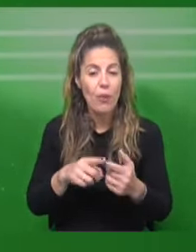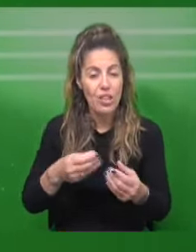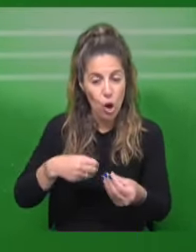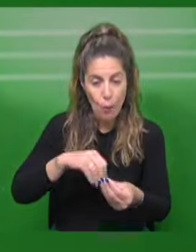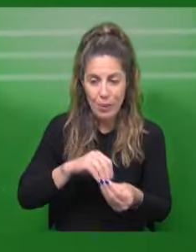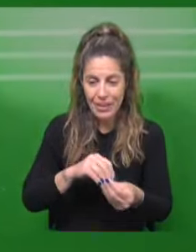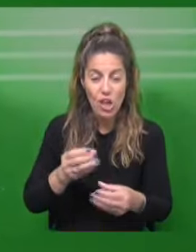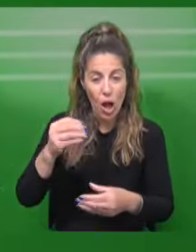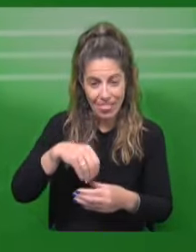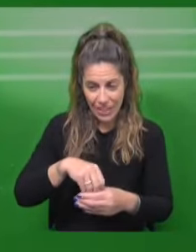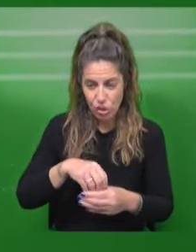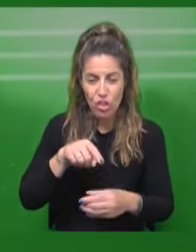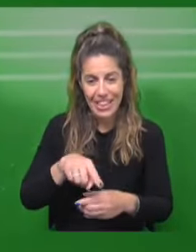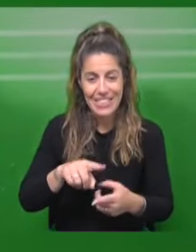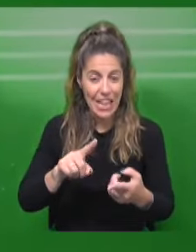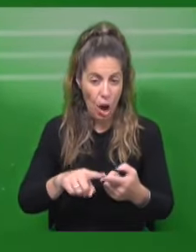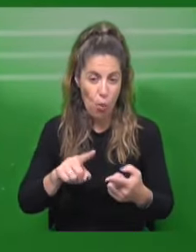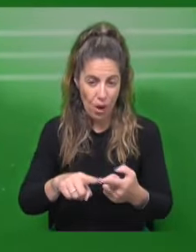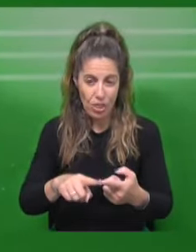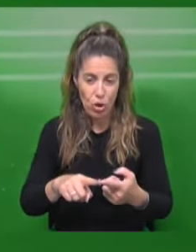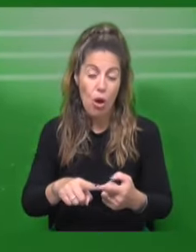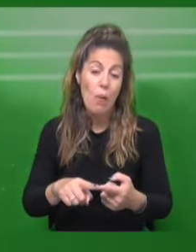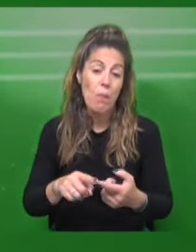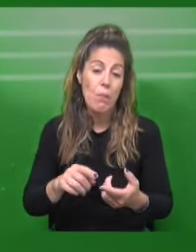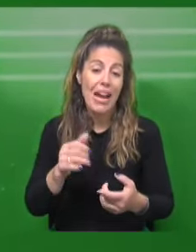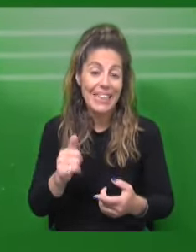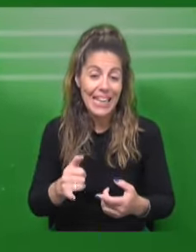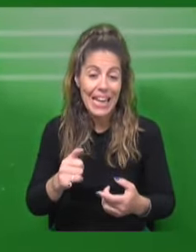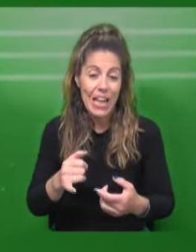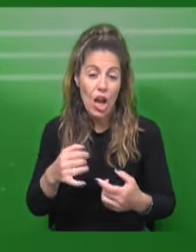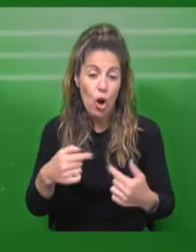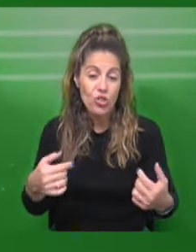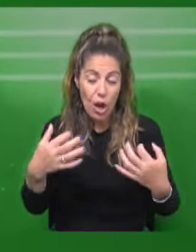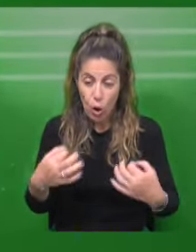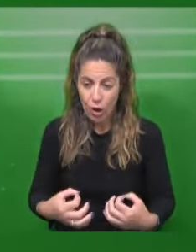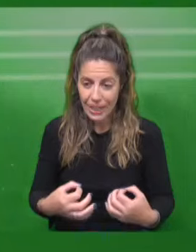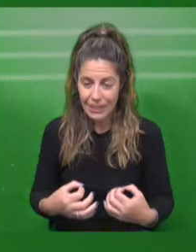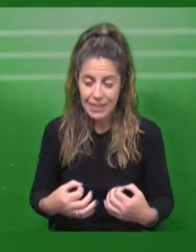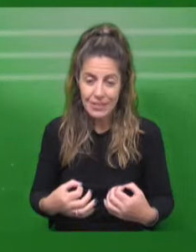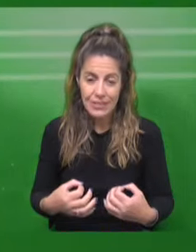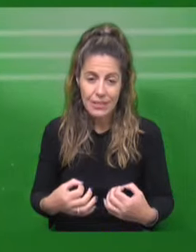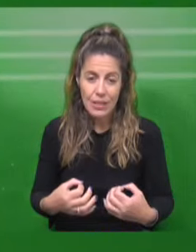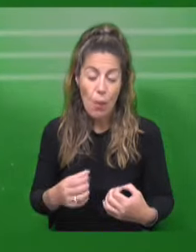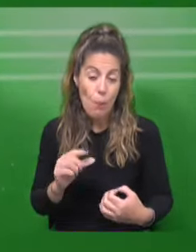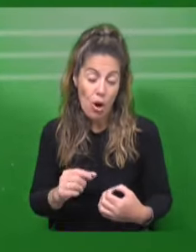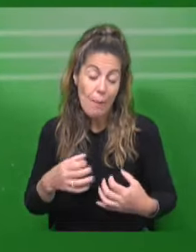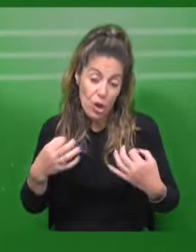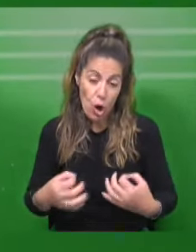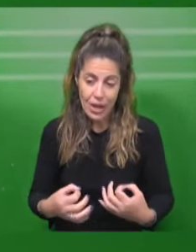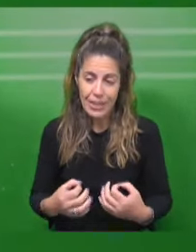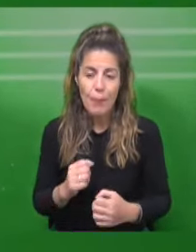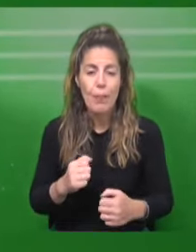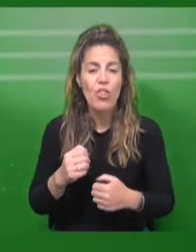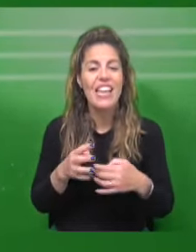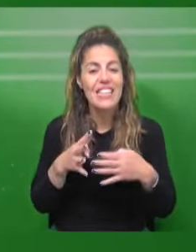vaya dentro de ese de ese hermanamiento de manera a tener cosas concretas capaz que modestas pero concretas como para ir